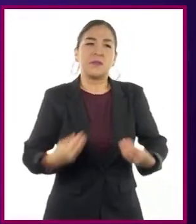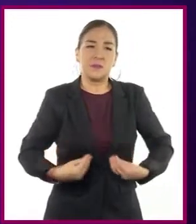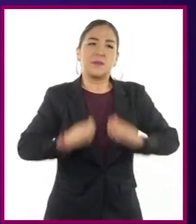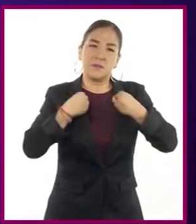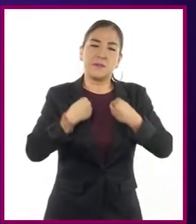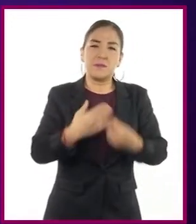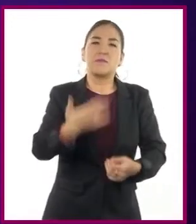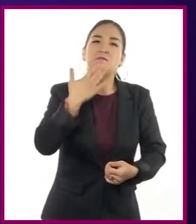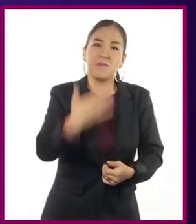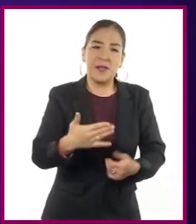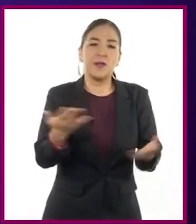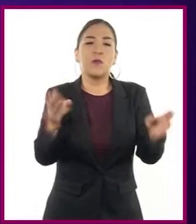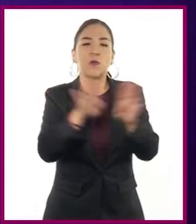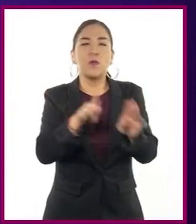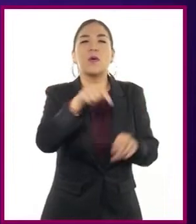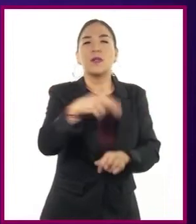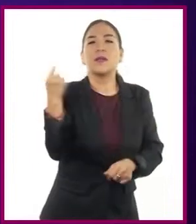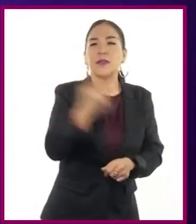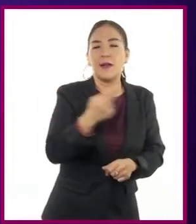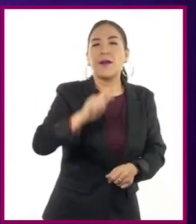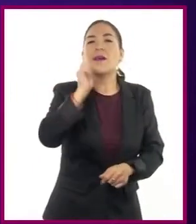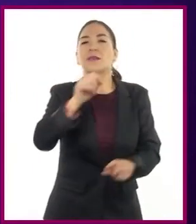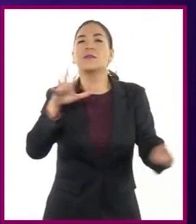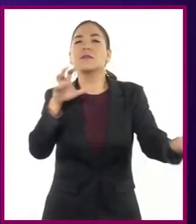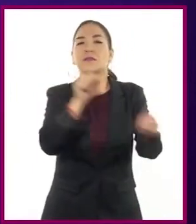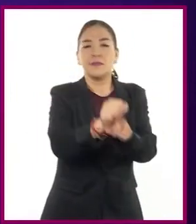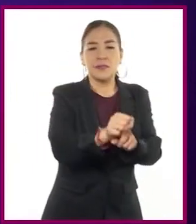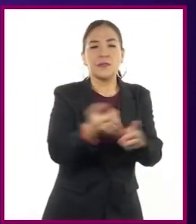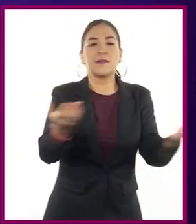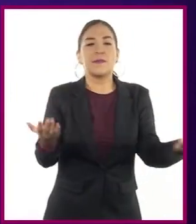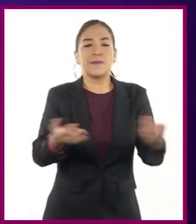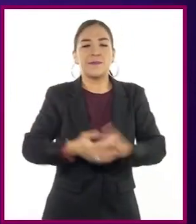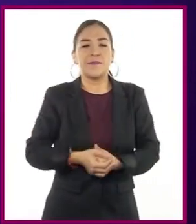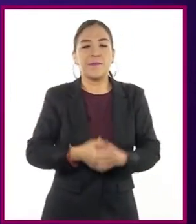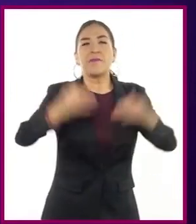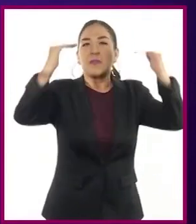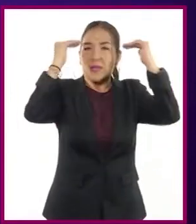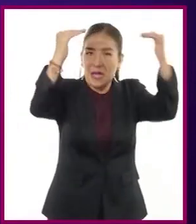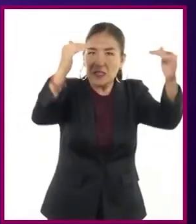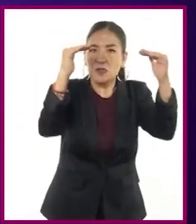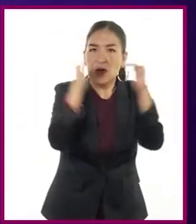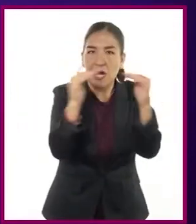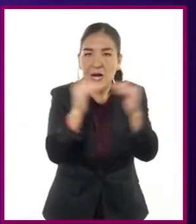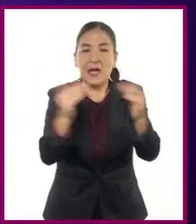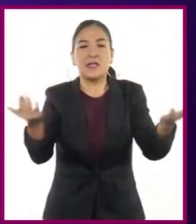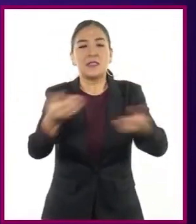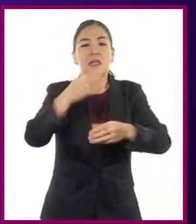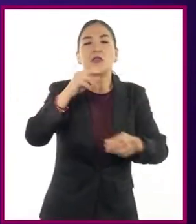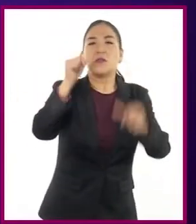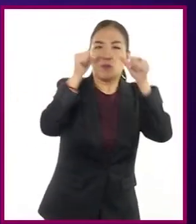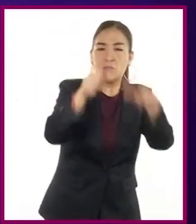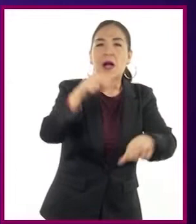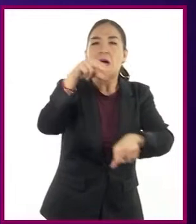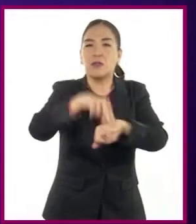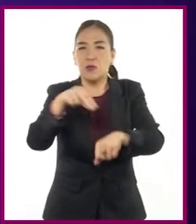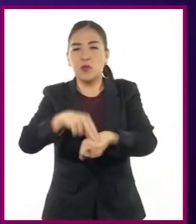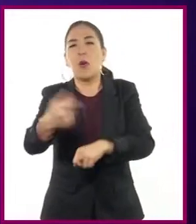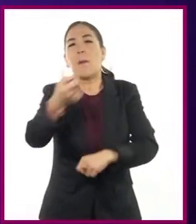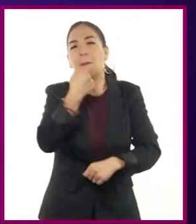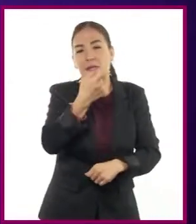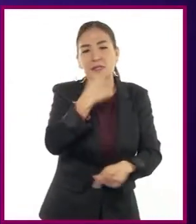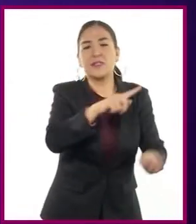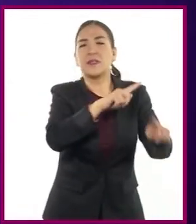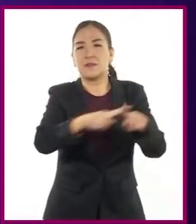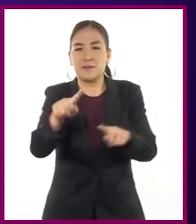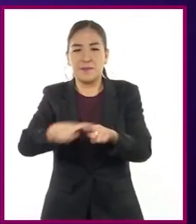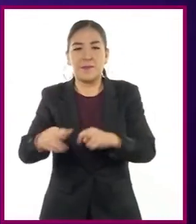bienestar. Y esas necesidades deben ser cubiertas como alimentación, techo, servicios médicos y medicinas, entre otras.